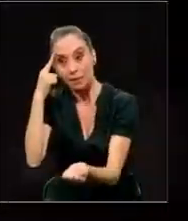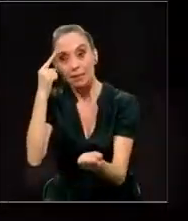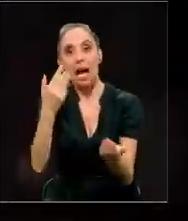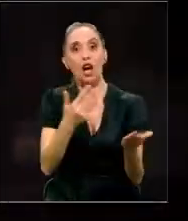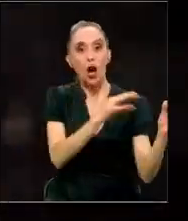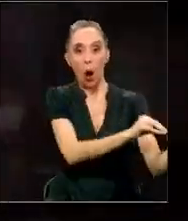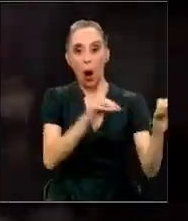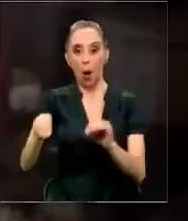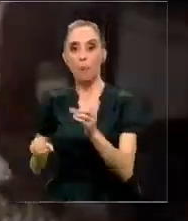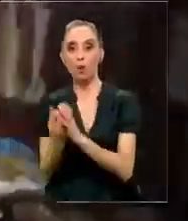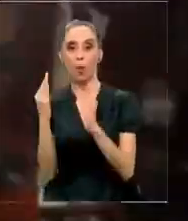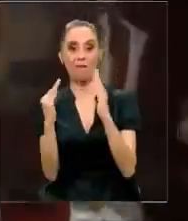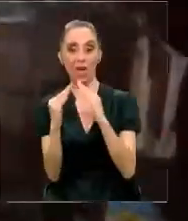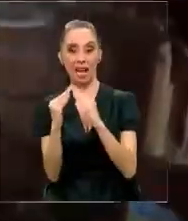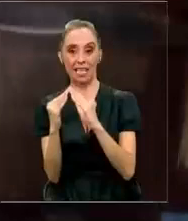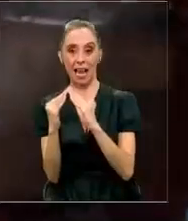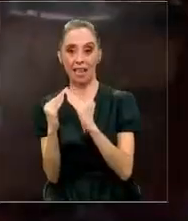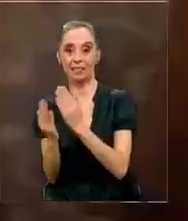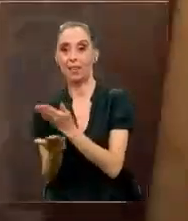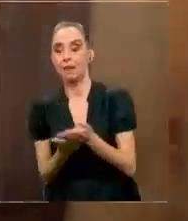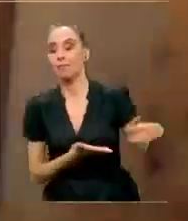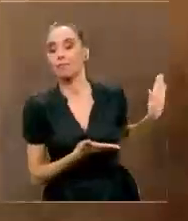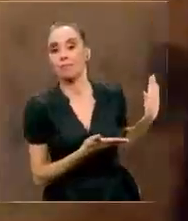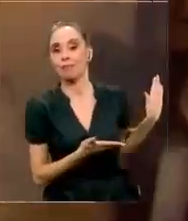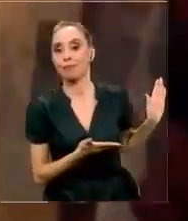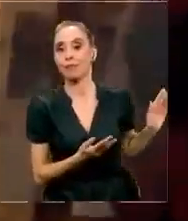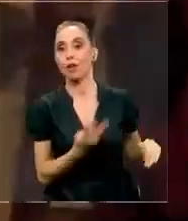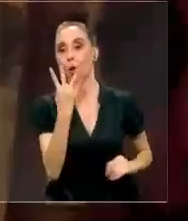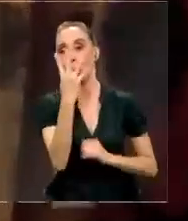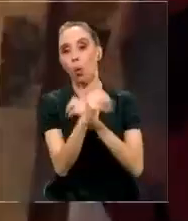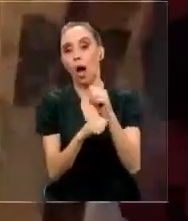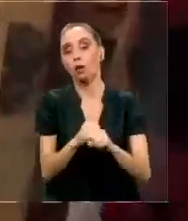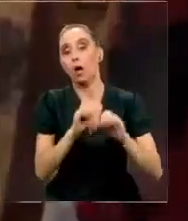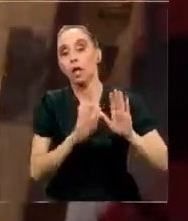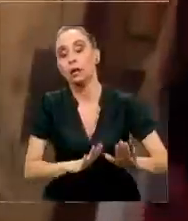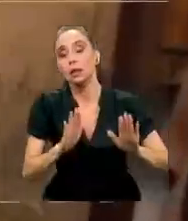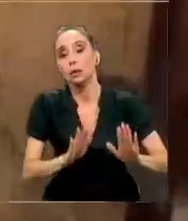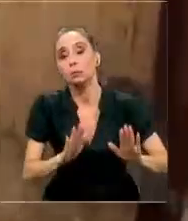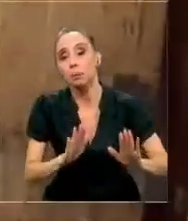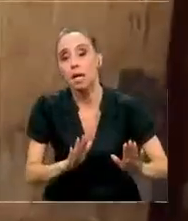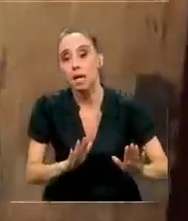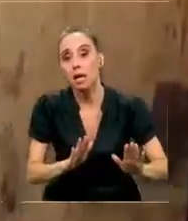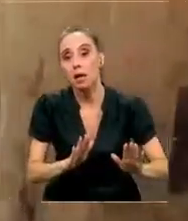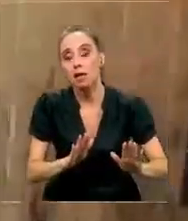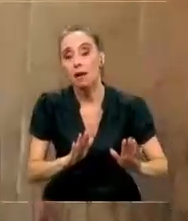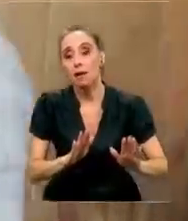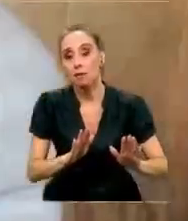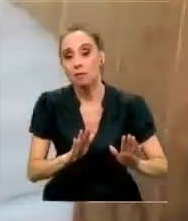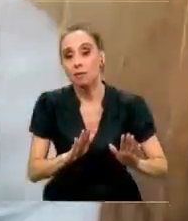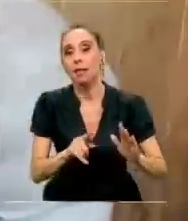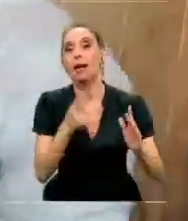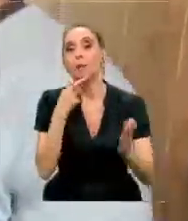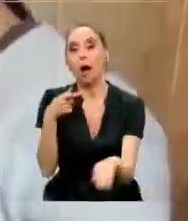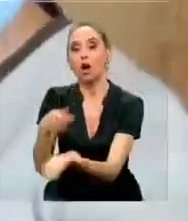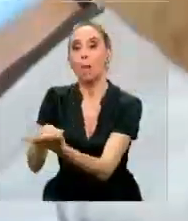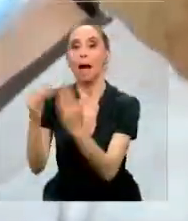nueva casa, una que dejará en el pasado los 4 años de espera por esta tan esperada casa propia.